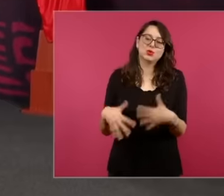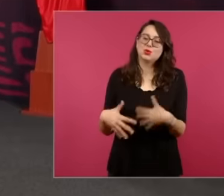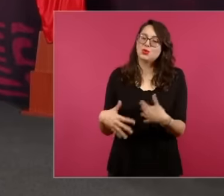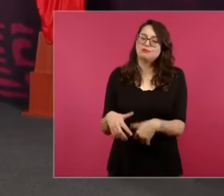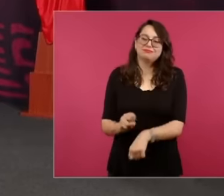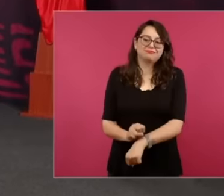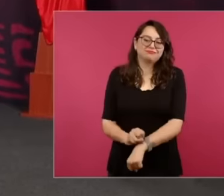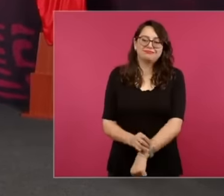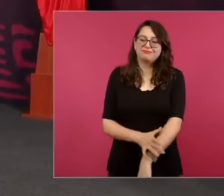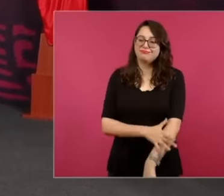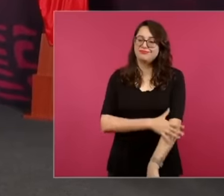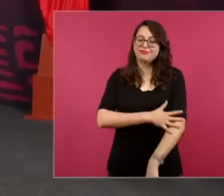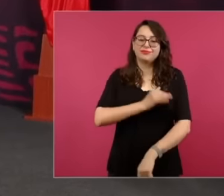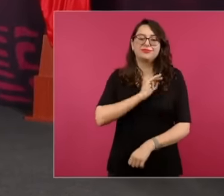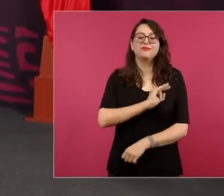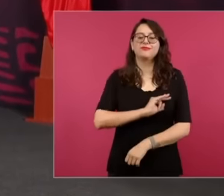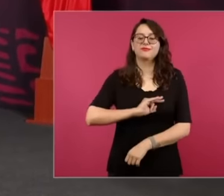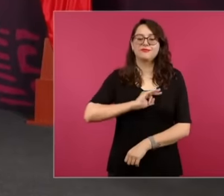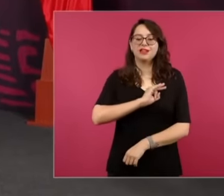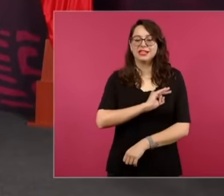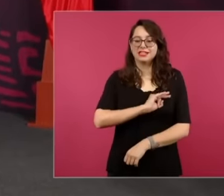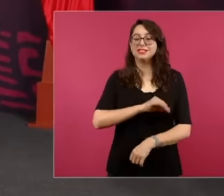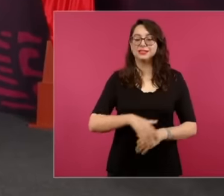Me sentí muy feliz,